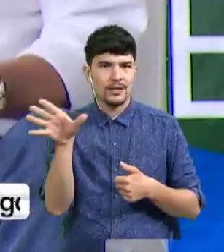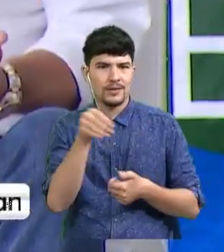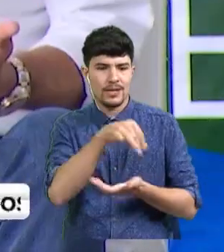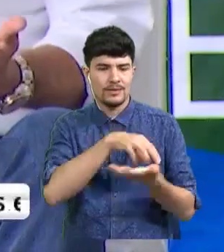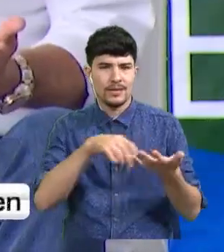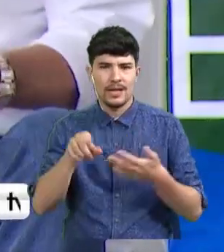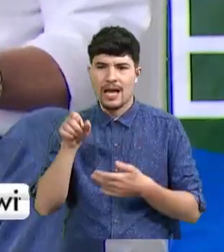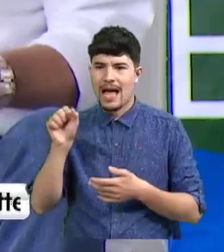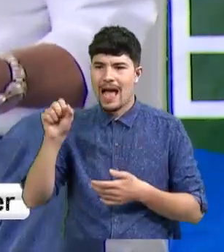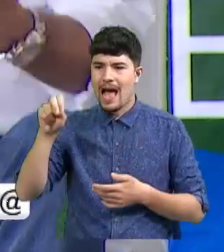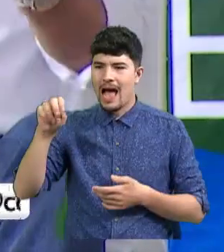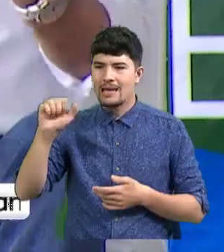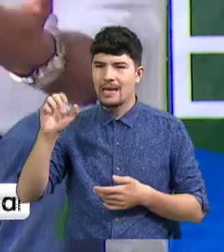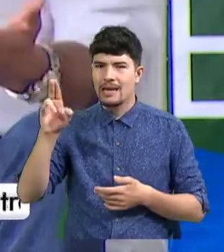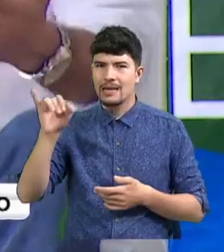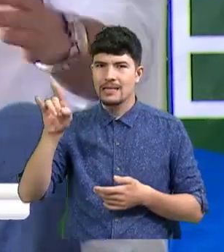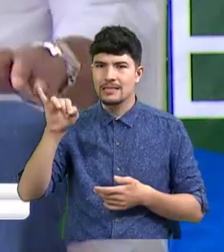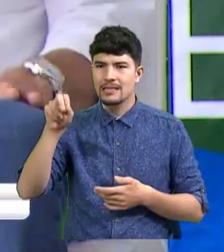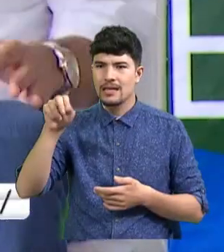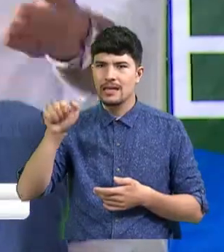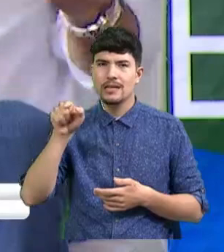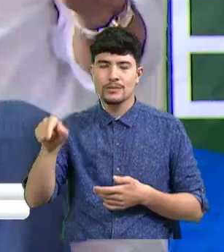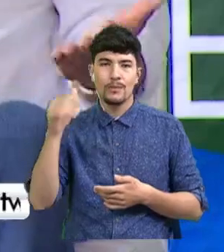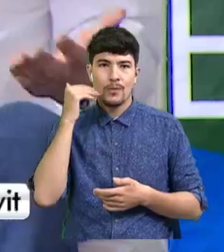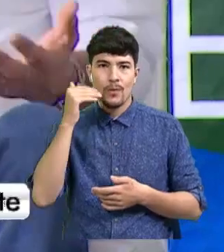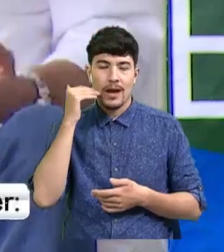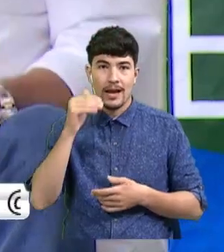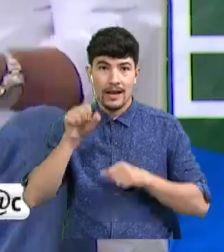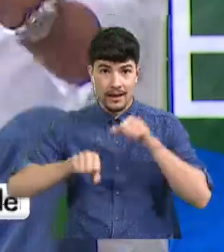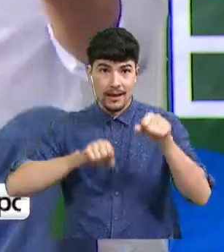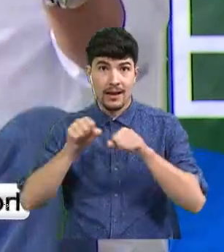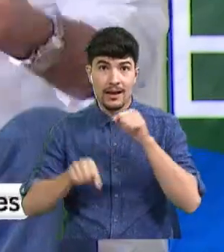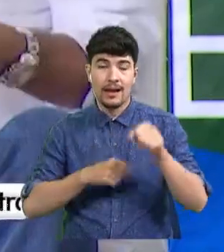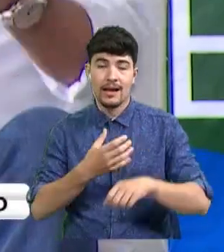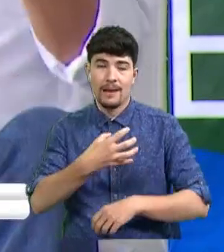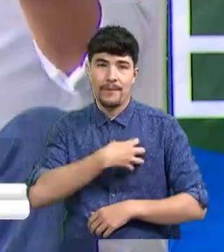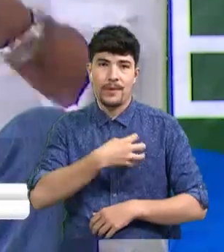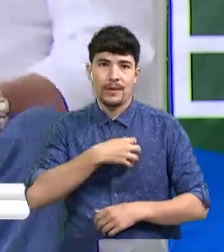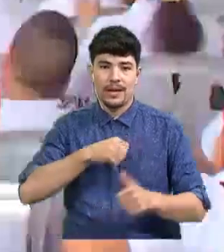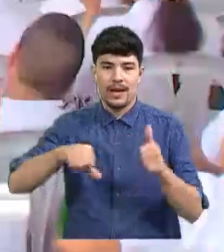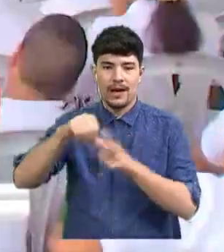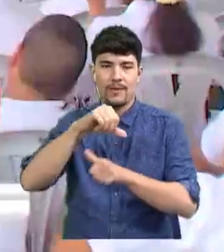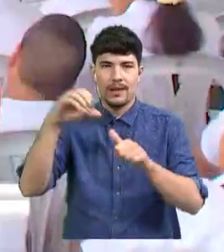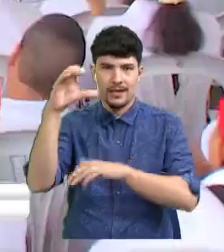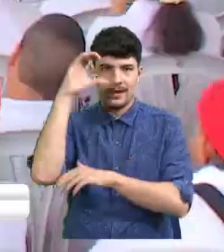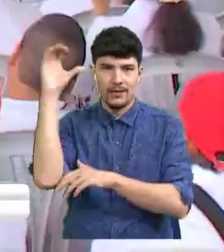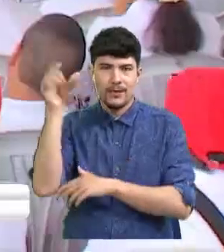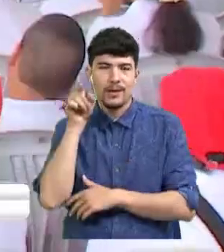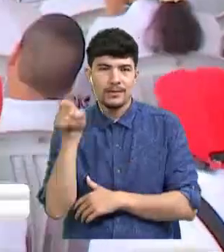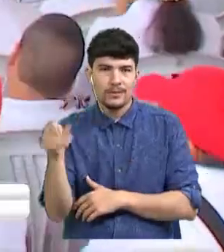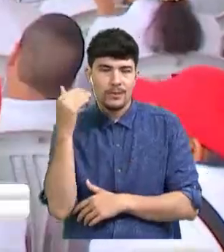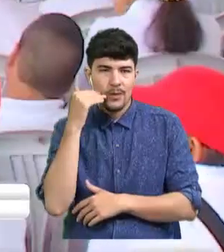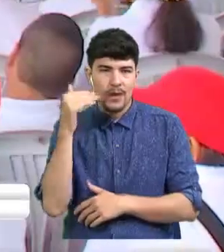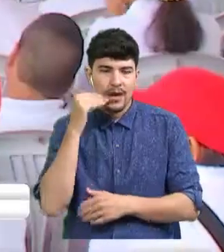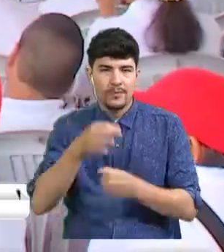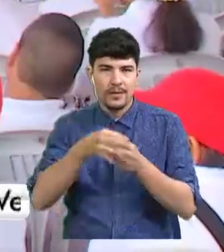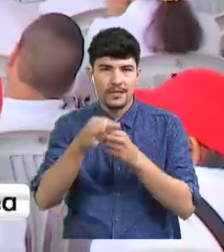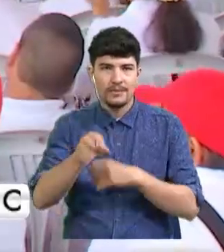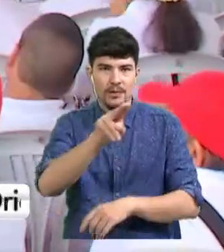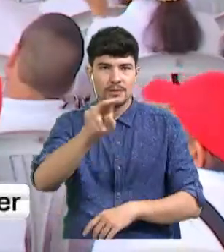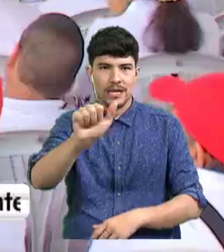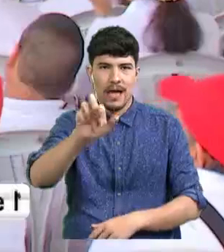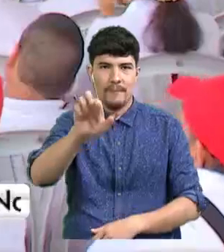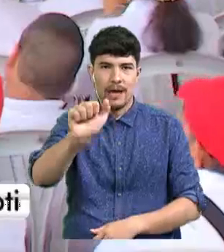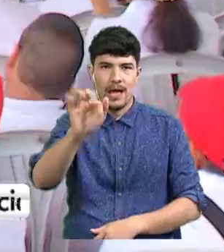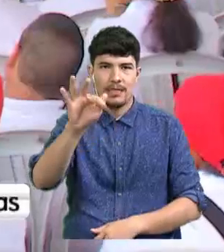Ana Cristina se acaba de coronar como campeona de la Vuelta a Colombia, una mujer zapatoca, nos tiene que llenar de orgullo, tenemos